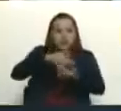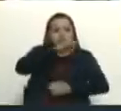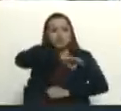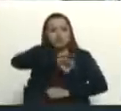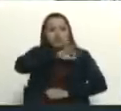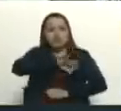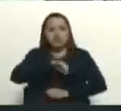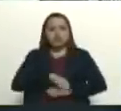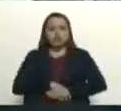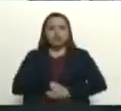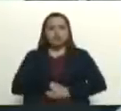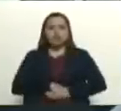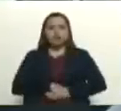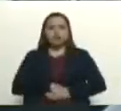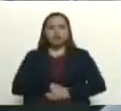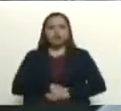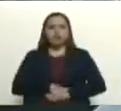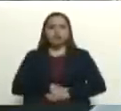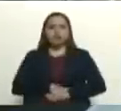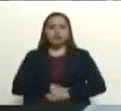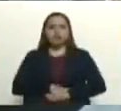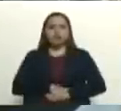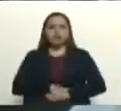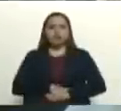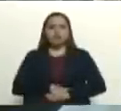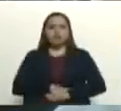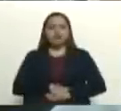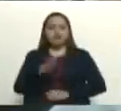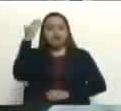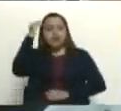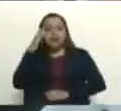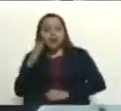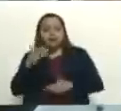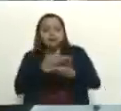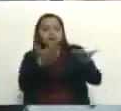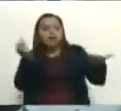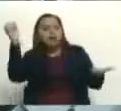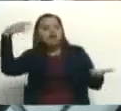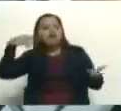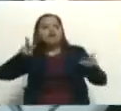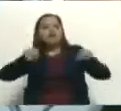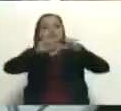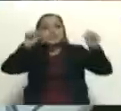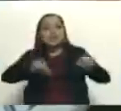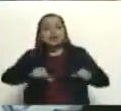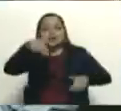social. Y dio luz a un nuevo sistema electoral,